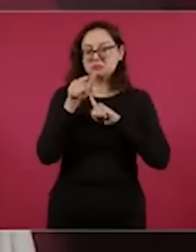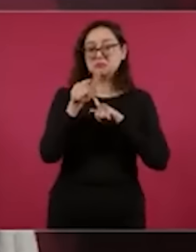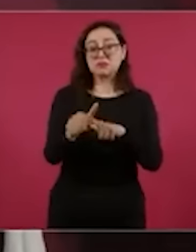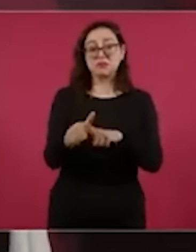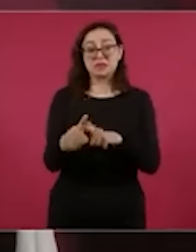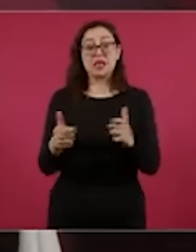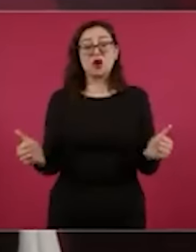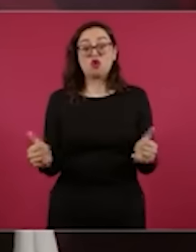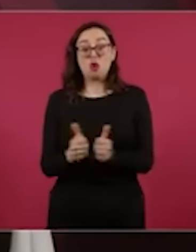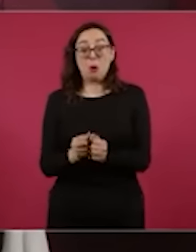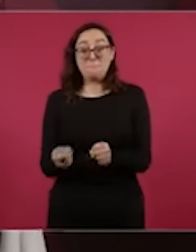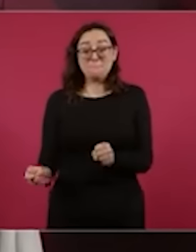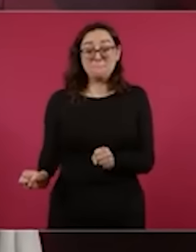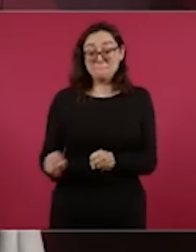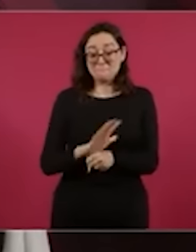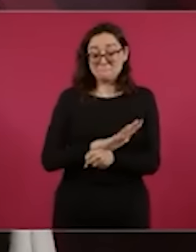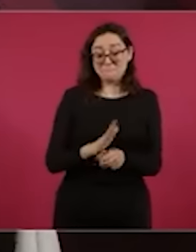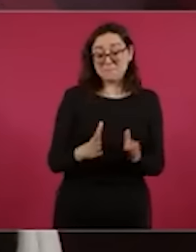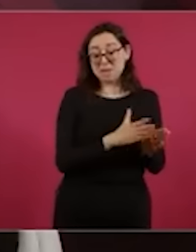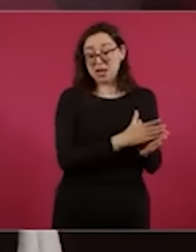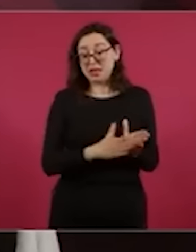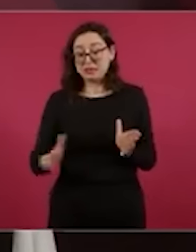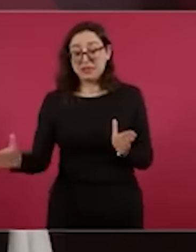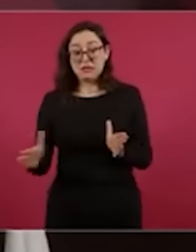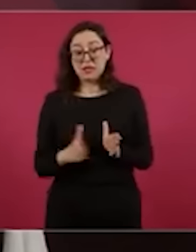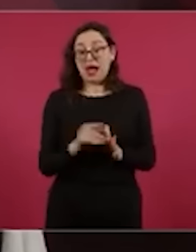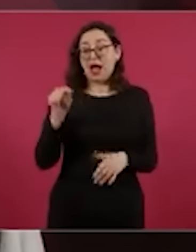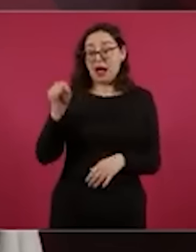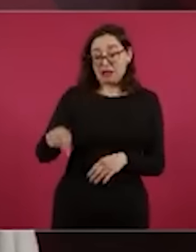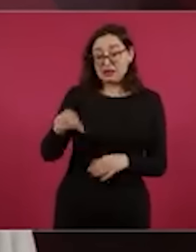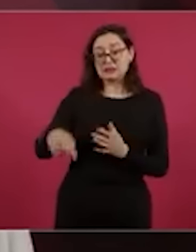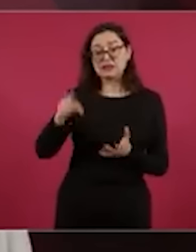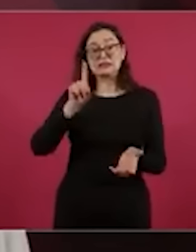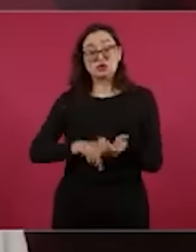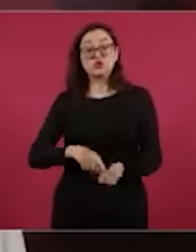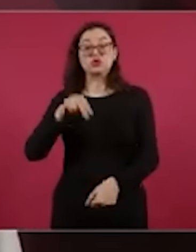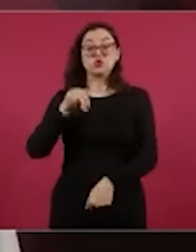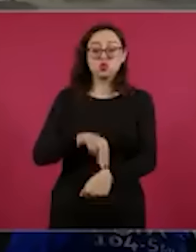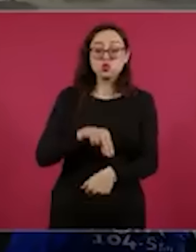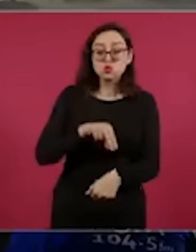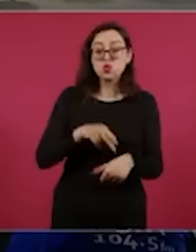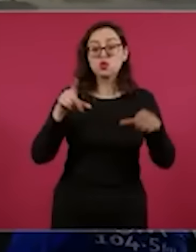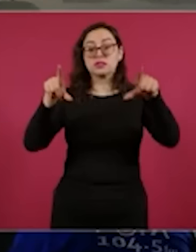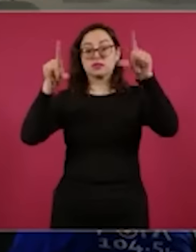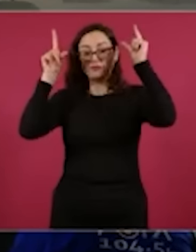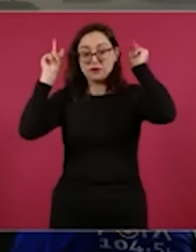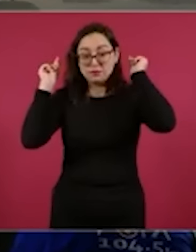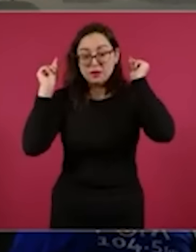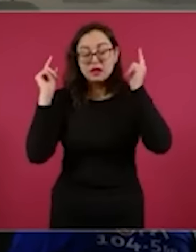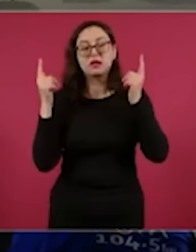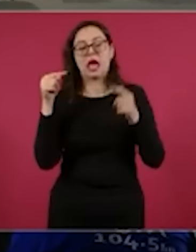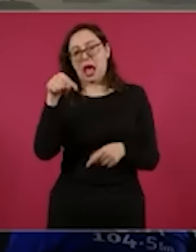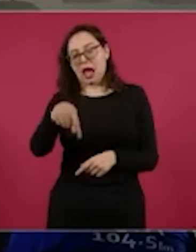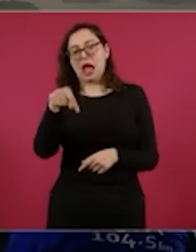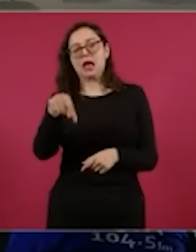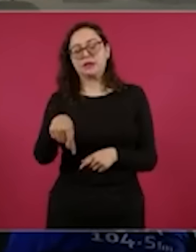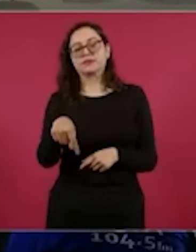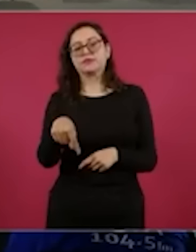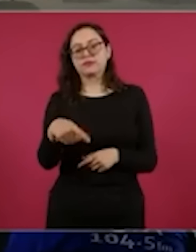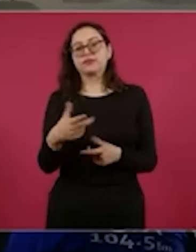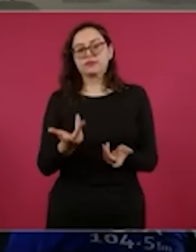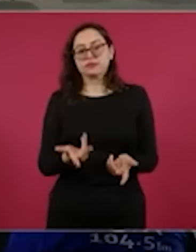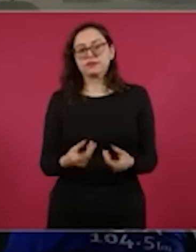nos pidió recibir a doctores, enfermeros, enfermeras que estaban en la primera línea de combate de